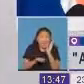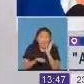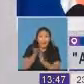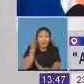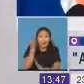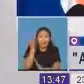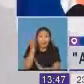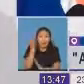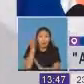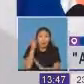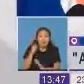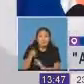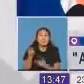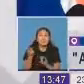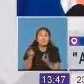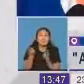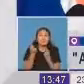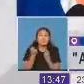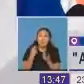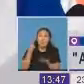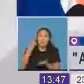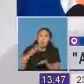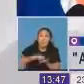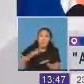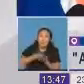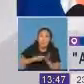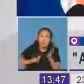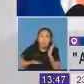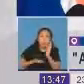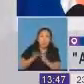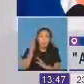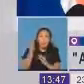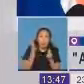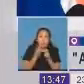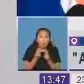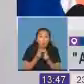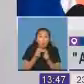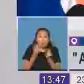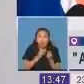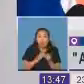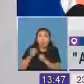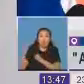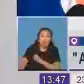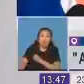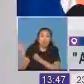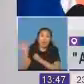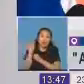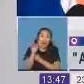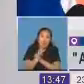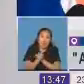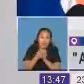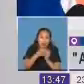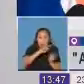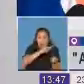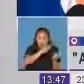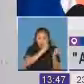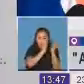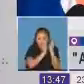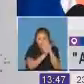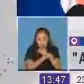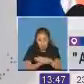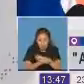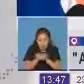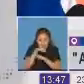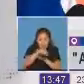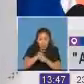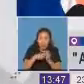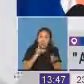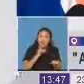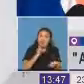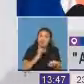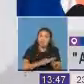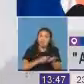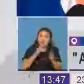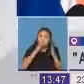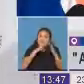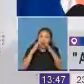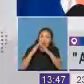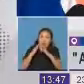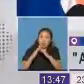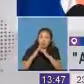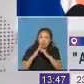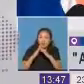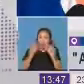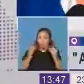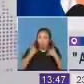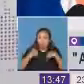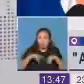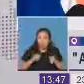que lo que significa estos altos costos trasladar luego a tarifas de usuarios finales. Antes, es